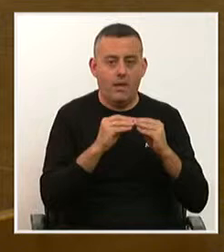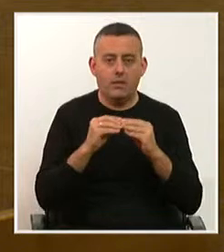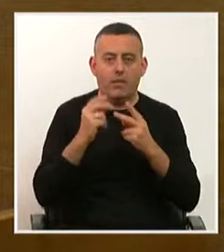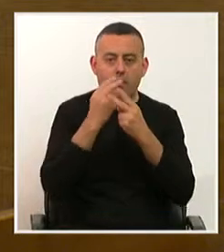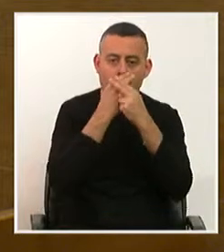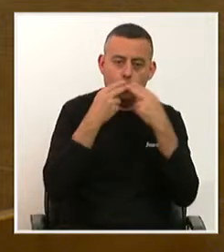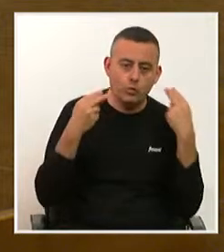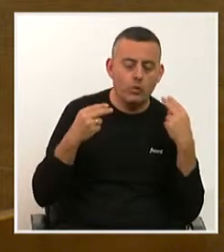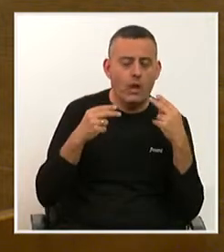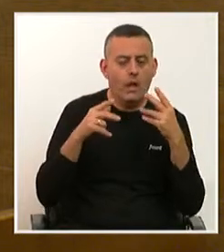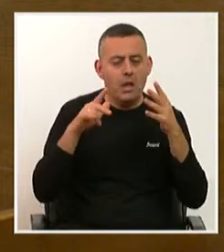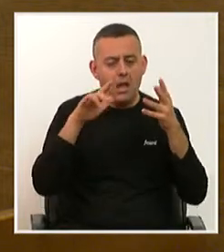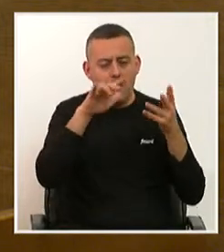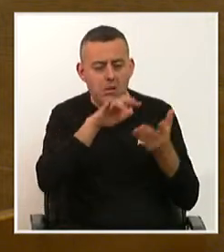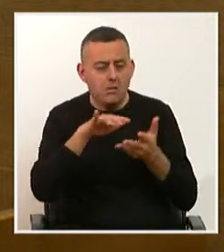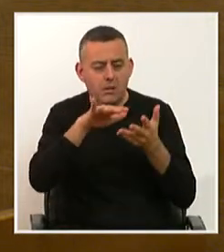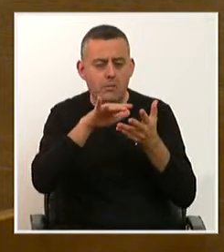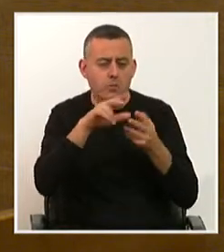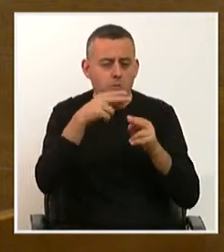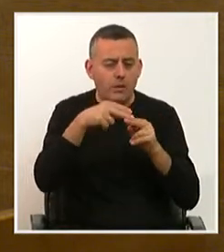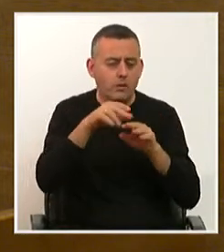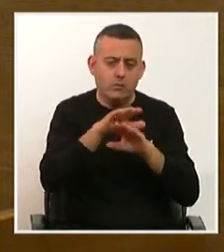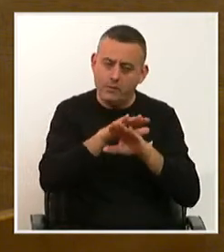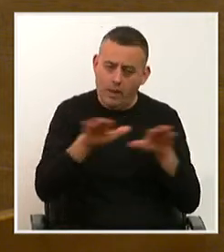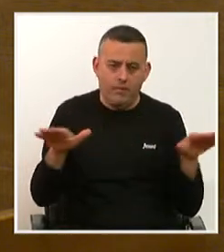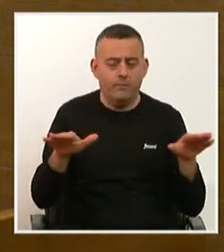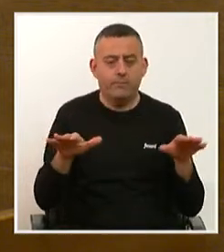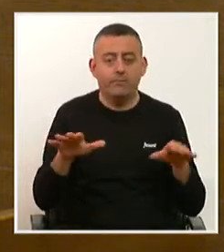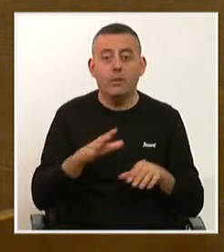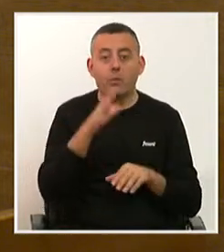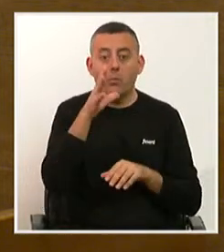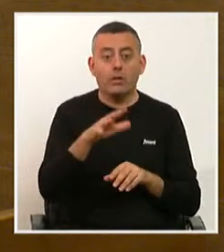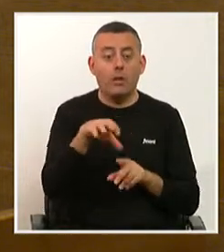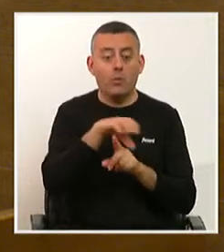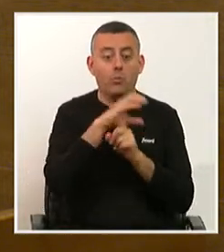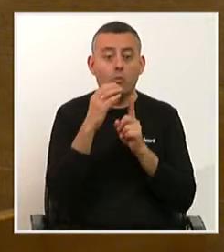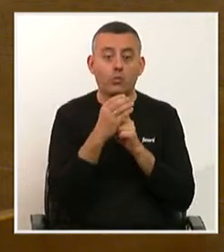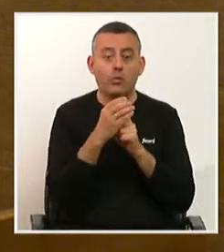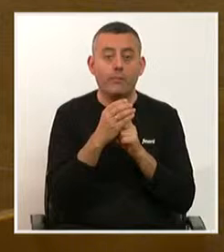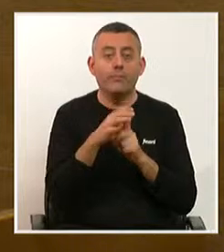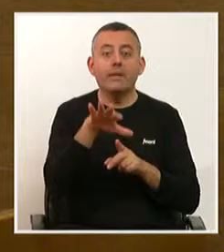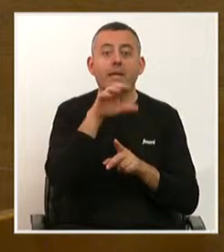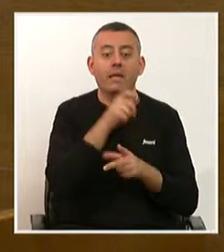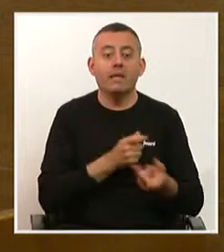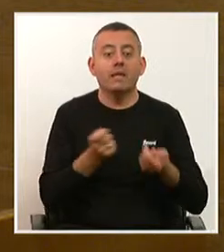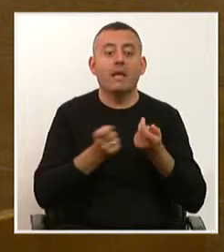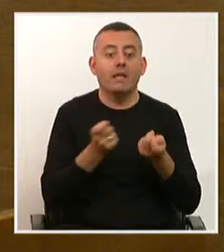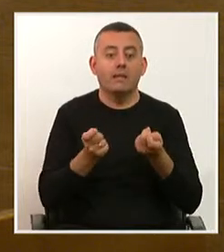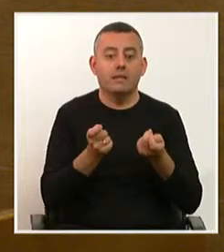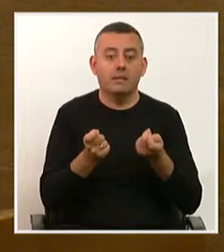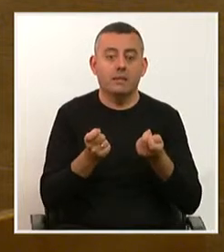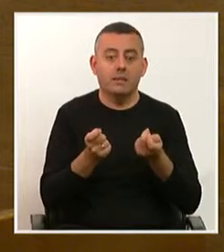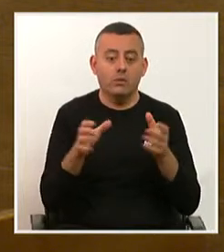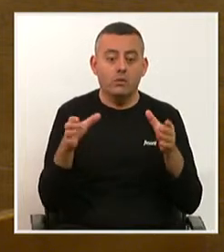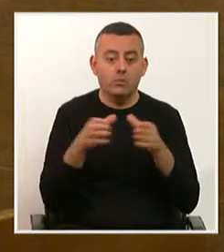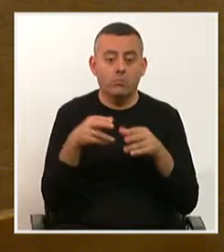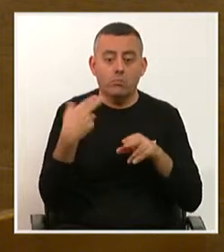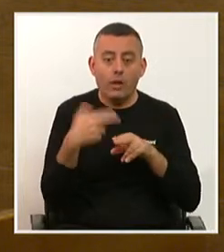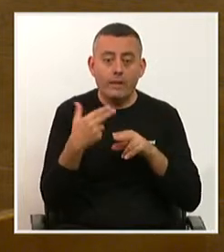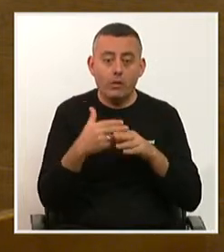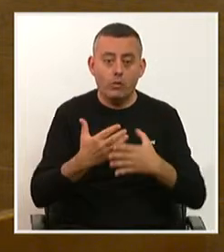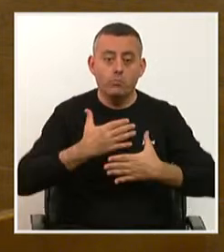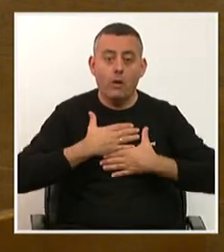adrin polítics la cultura no ha de ser monopolizada par polític